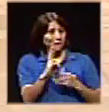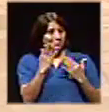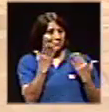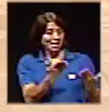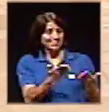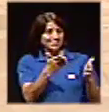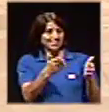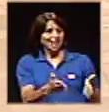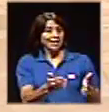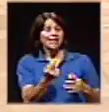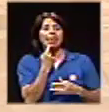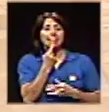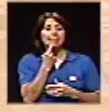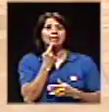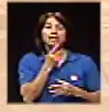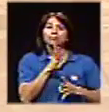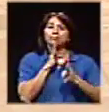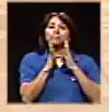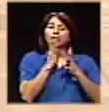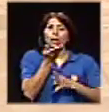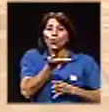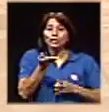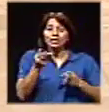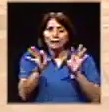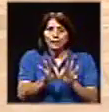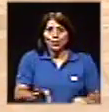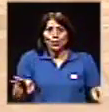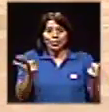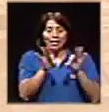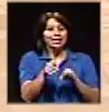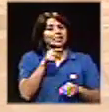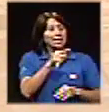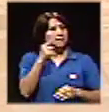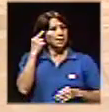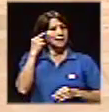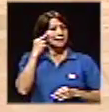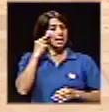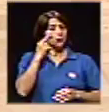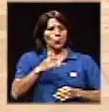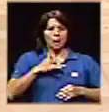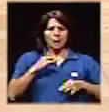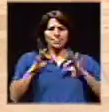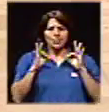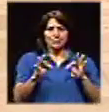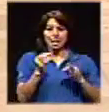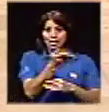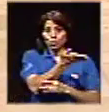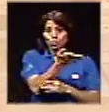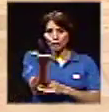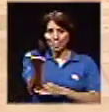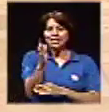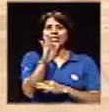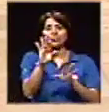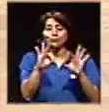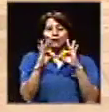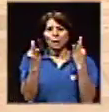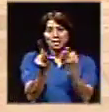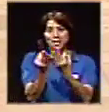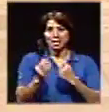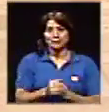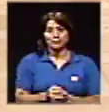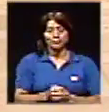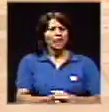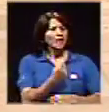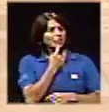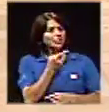dice las cosas importantes y está pensando en el bienestar de ustedes y de sus familias. Decía usted,